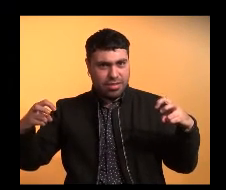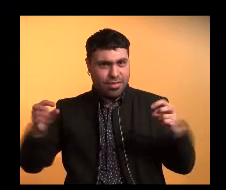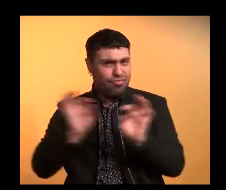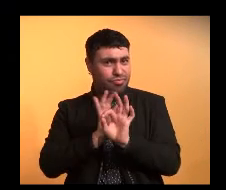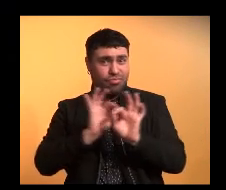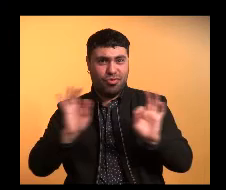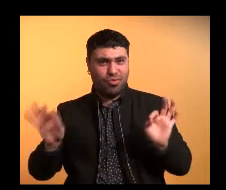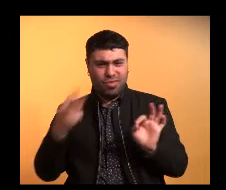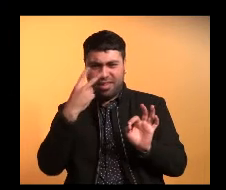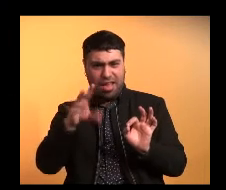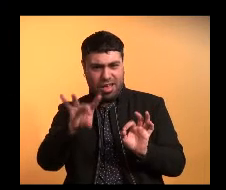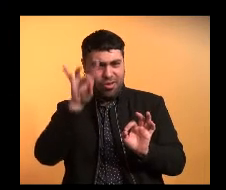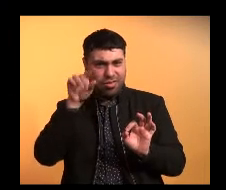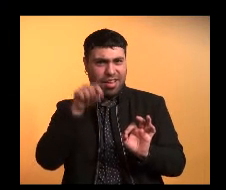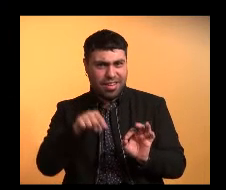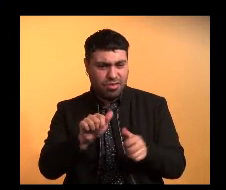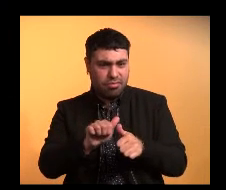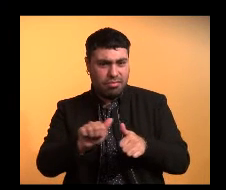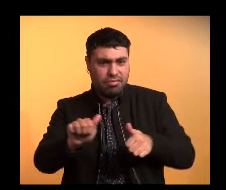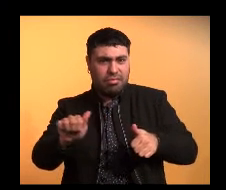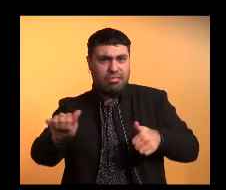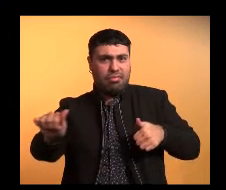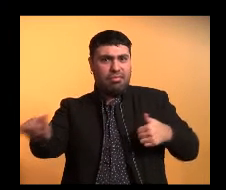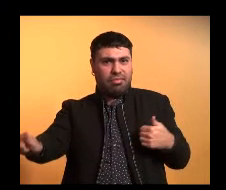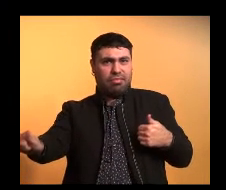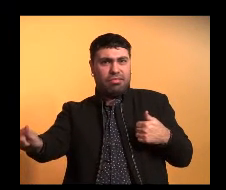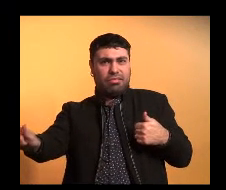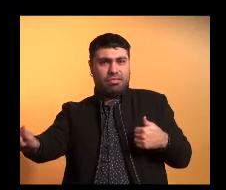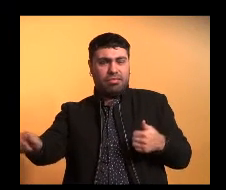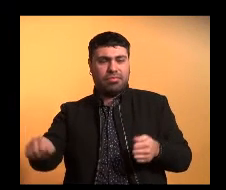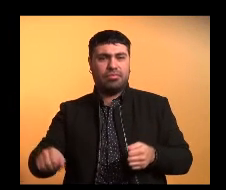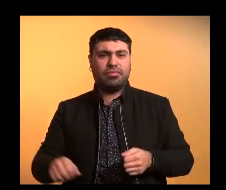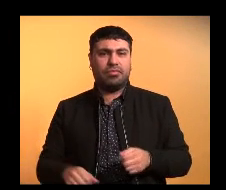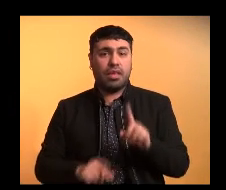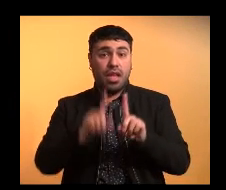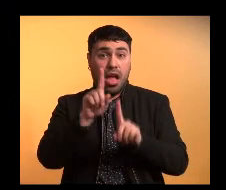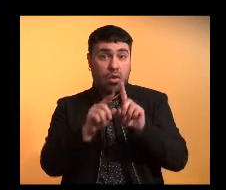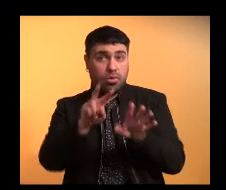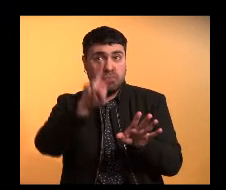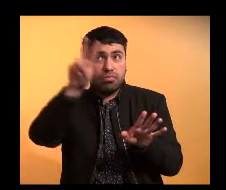20.000 kilómetros. Y fíjense que ahí ya está llegando alguno de